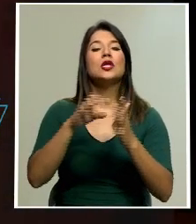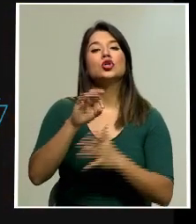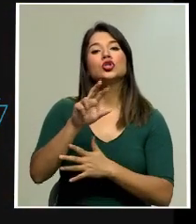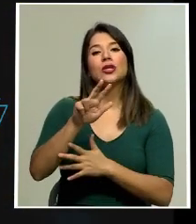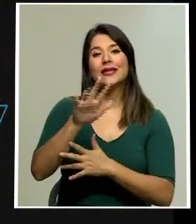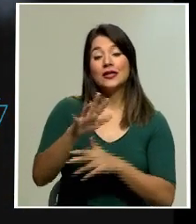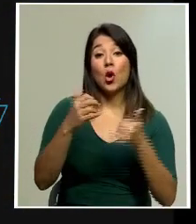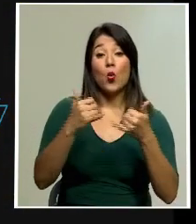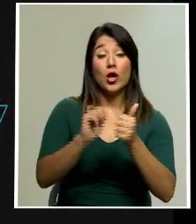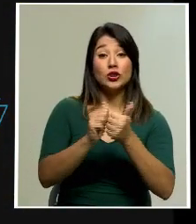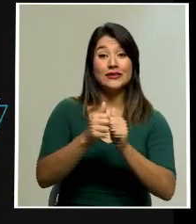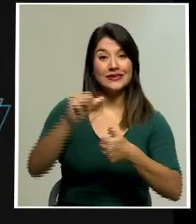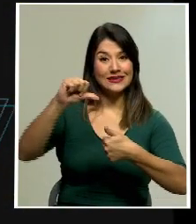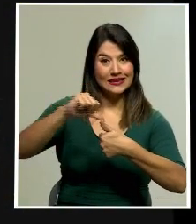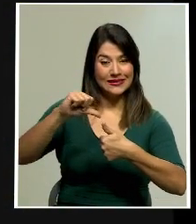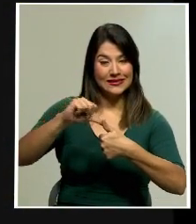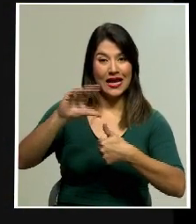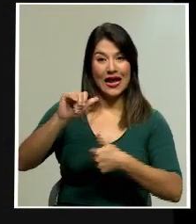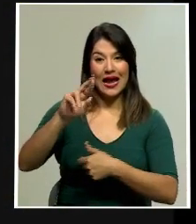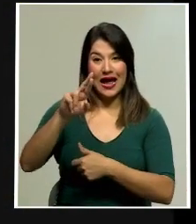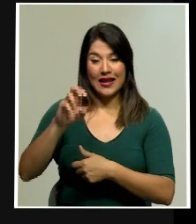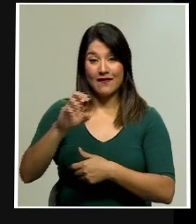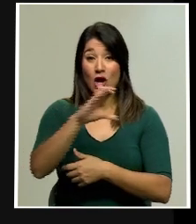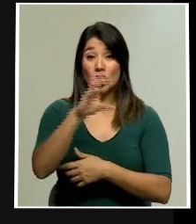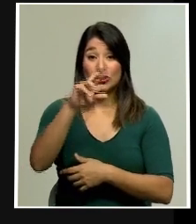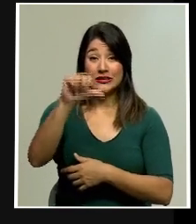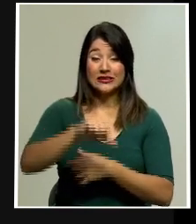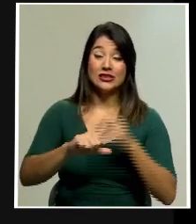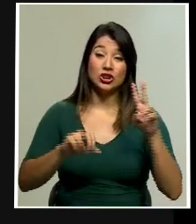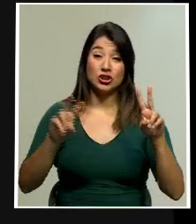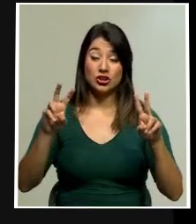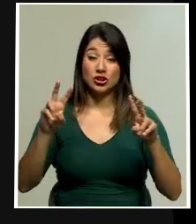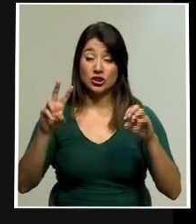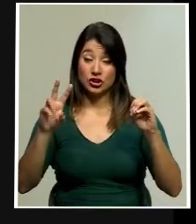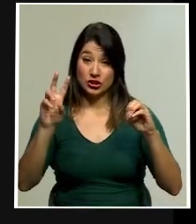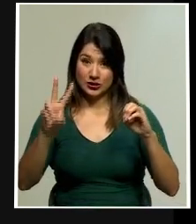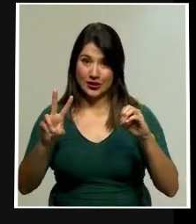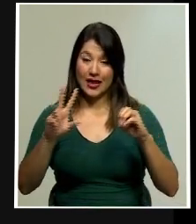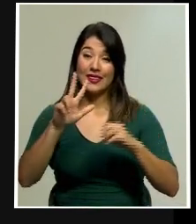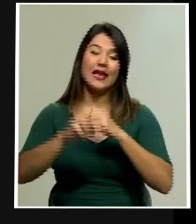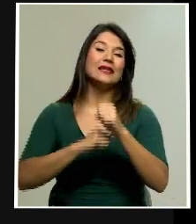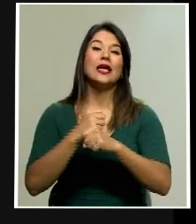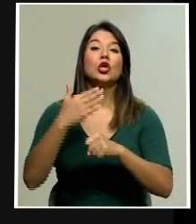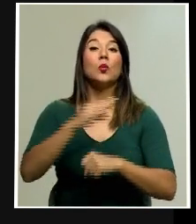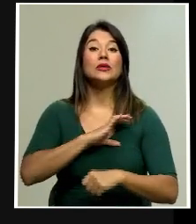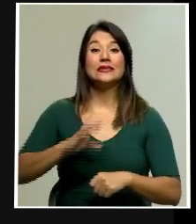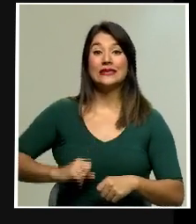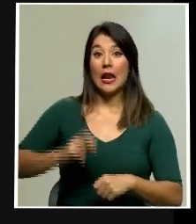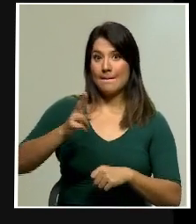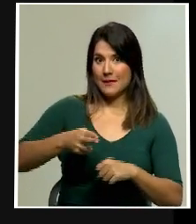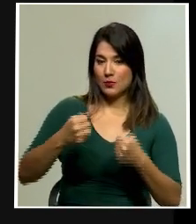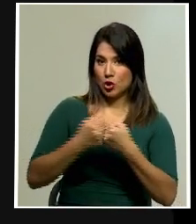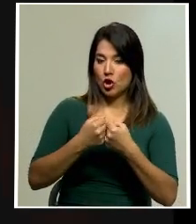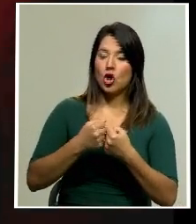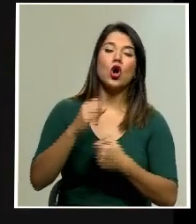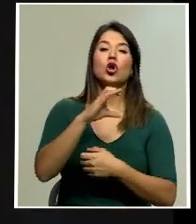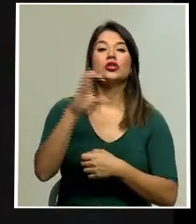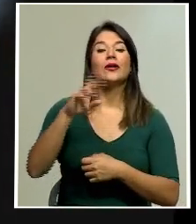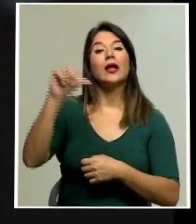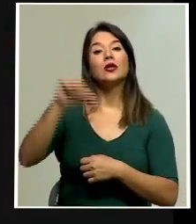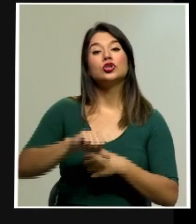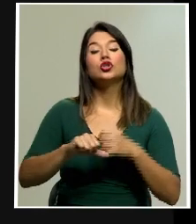1935, en los Juegos Deportivos Centroamericanos y del Caribe, Costa Rica perdió 2-0. 3 años después, en El Salvador, en el mismo torneo, perdimos